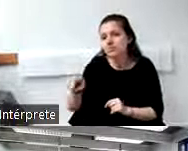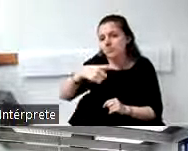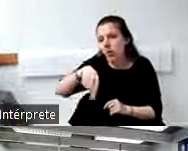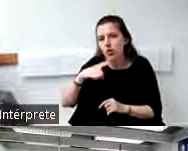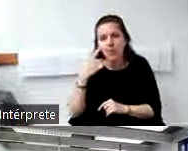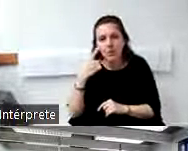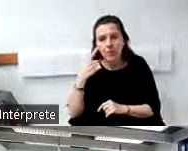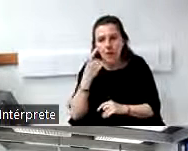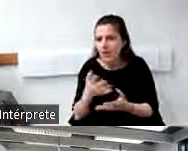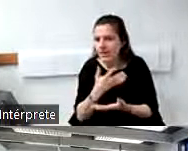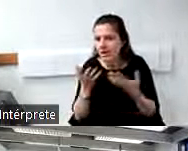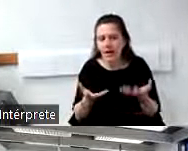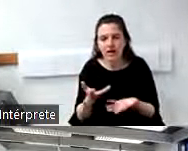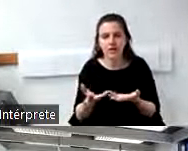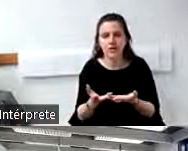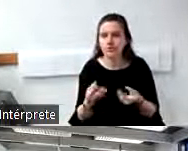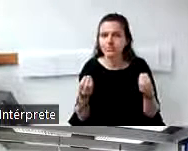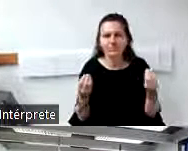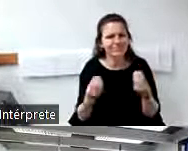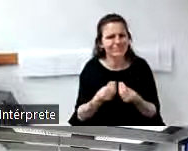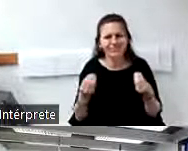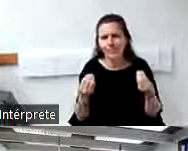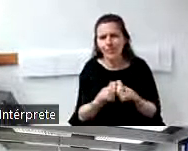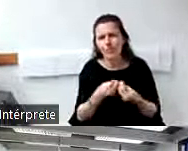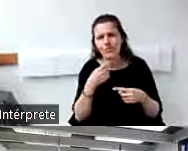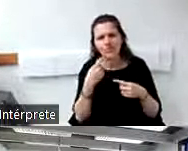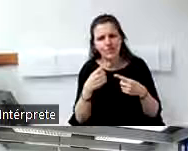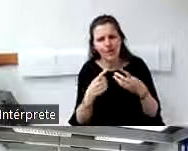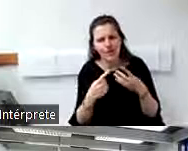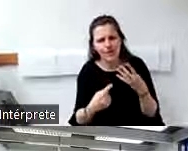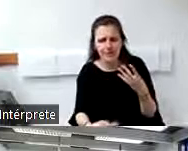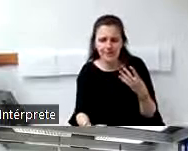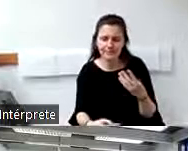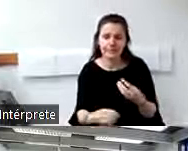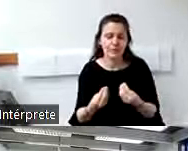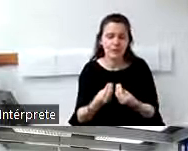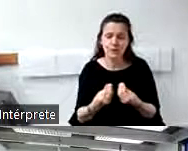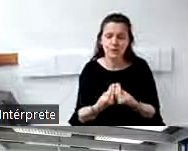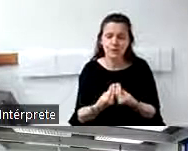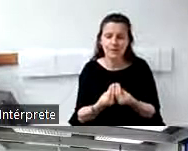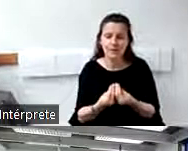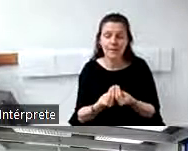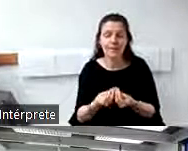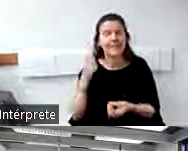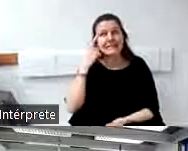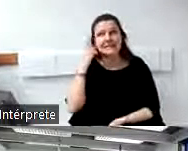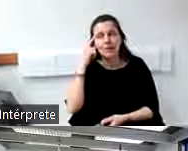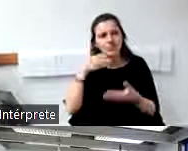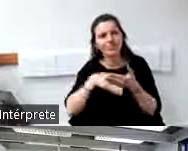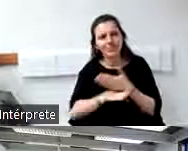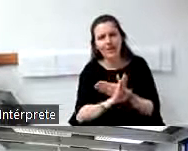Fíjense cuántas cosas que a veces ni nos damos cuenta, tenemos una accesibilidad bárbara, pero le